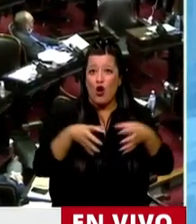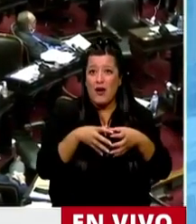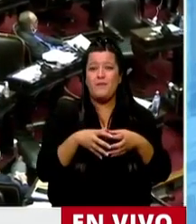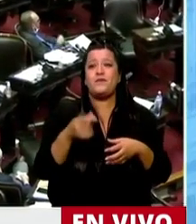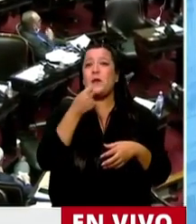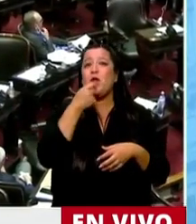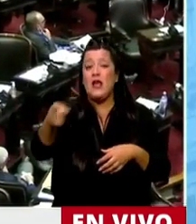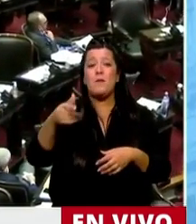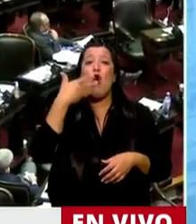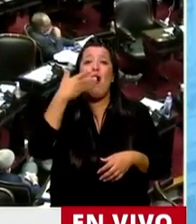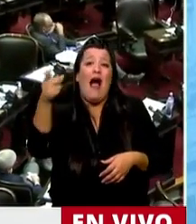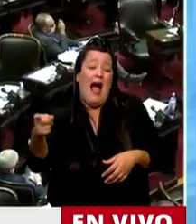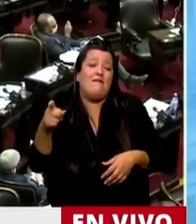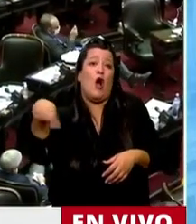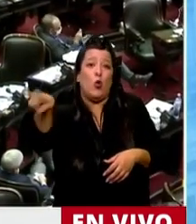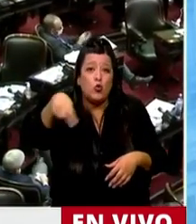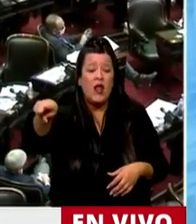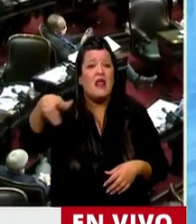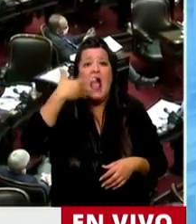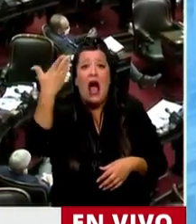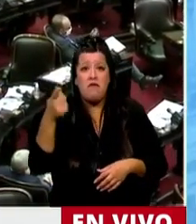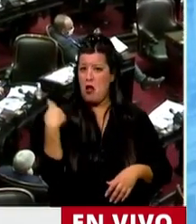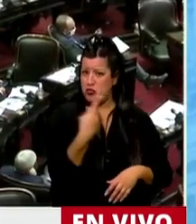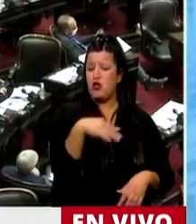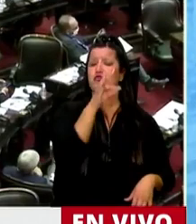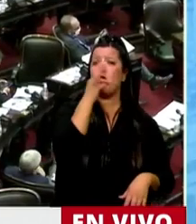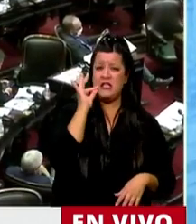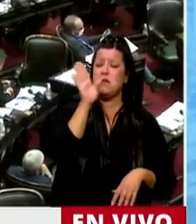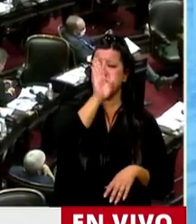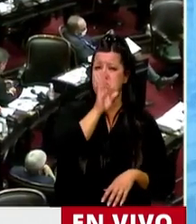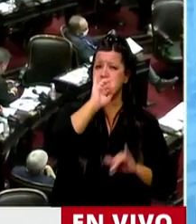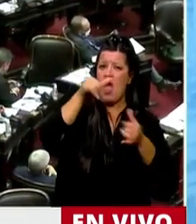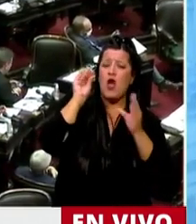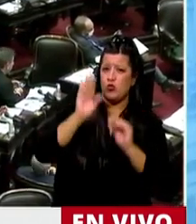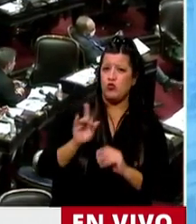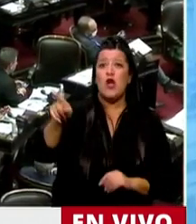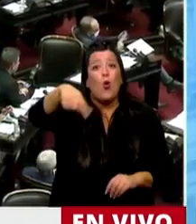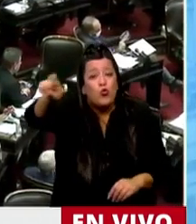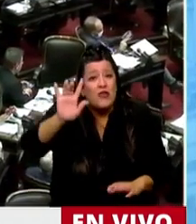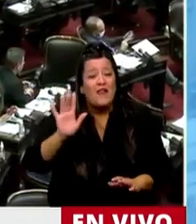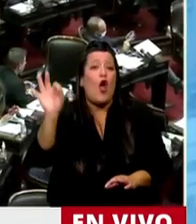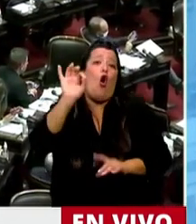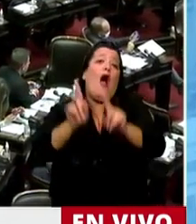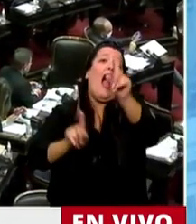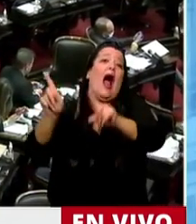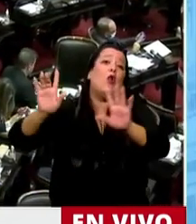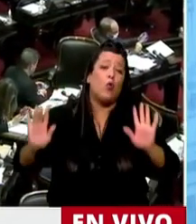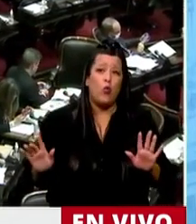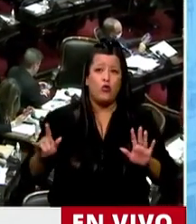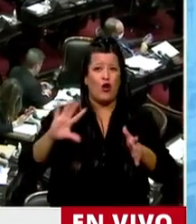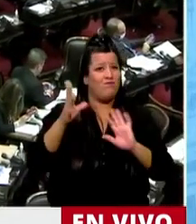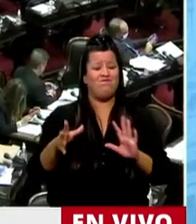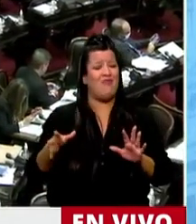toca hablar a ustedes, nos callamos y los escuchamos. Y ustedes, muchachos, o algunos por lo menos, son